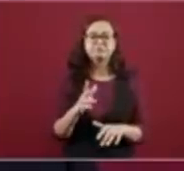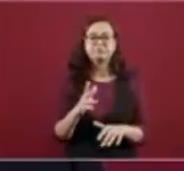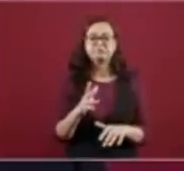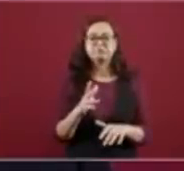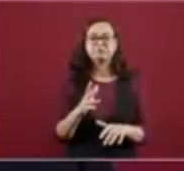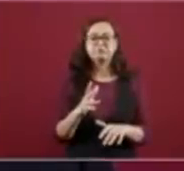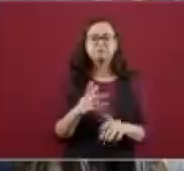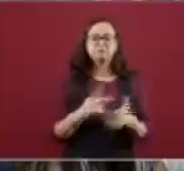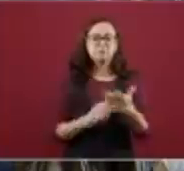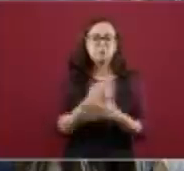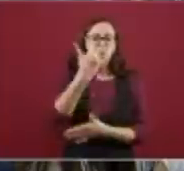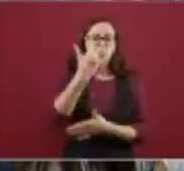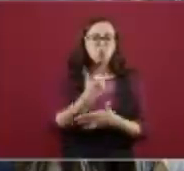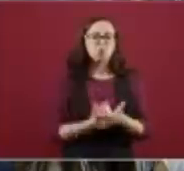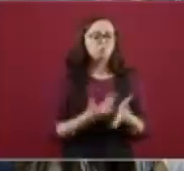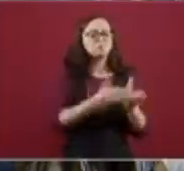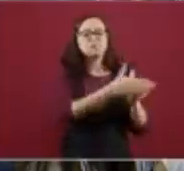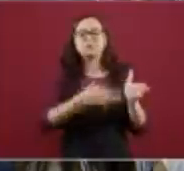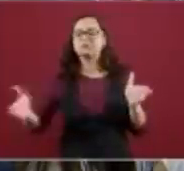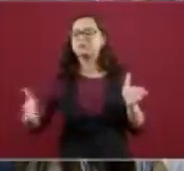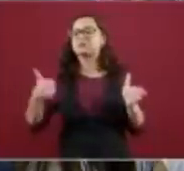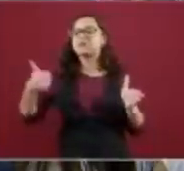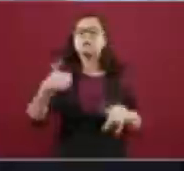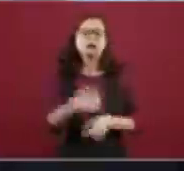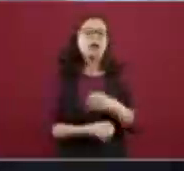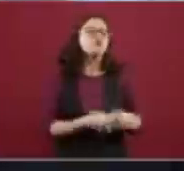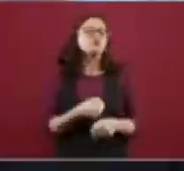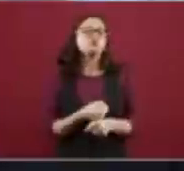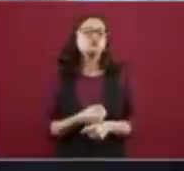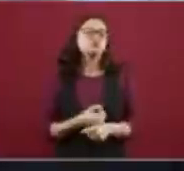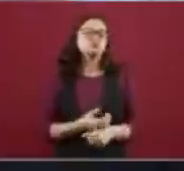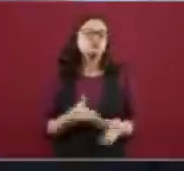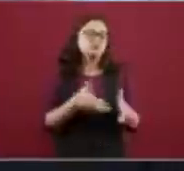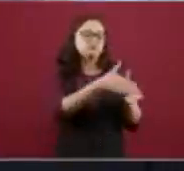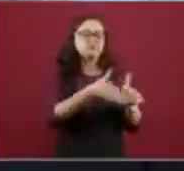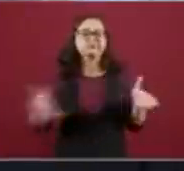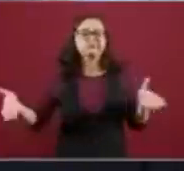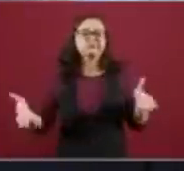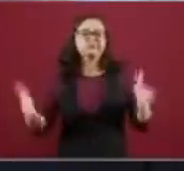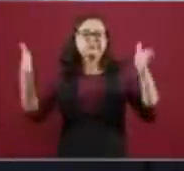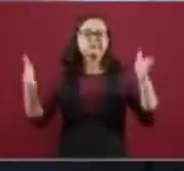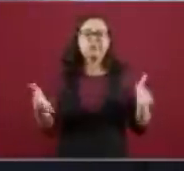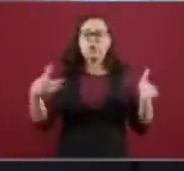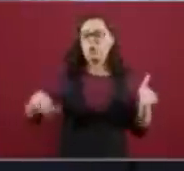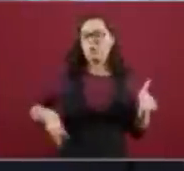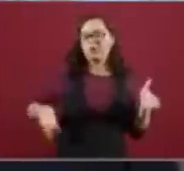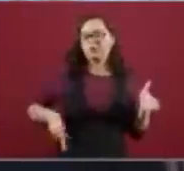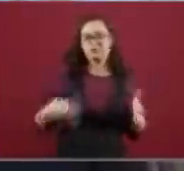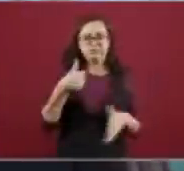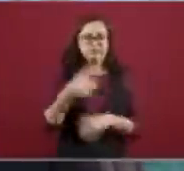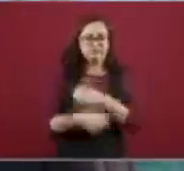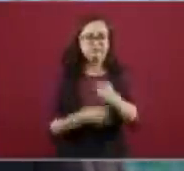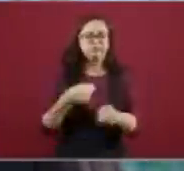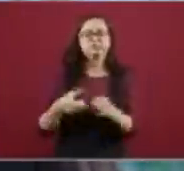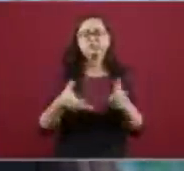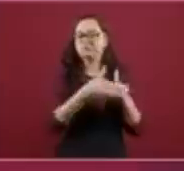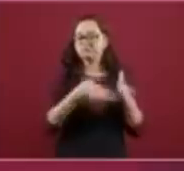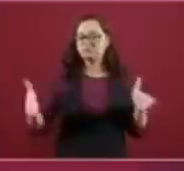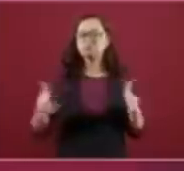un proyecto del sexenio, o sea, durante el gobierno se va a